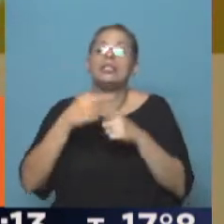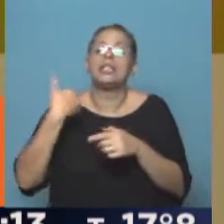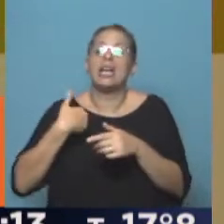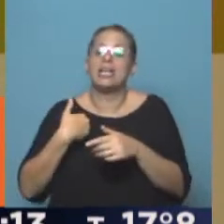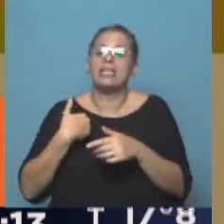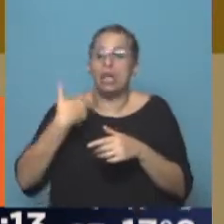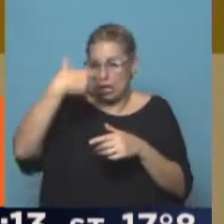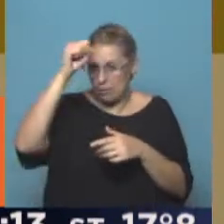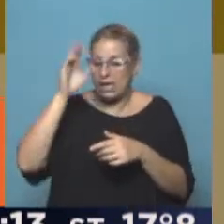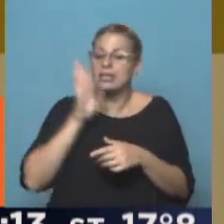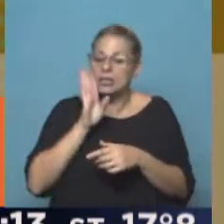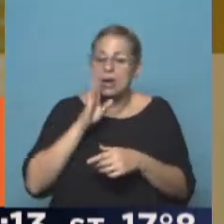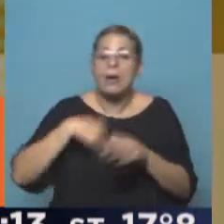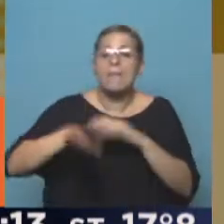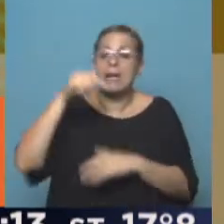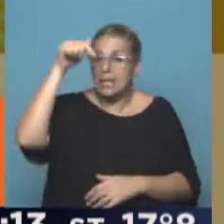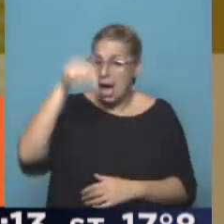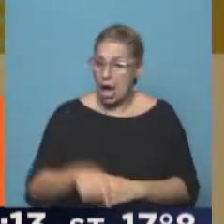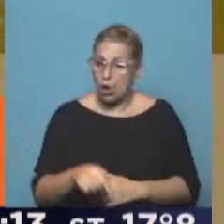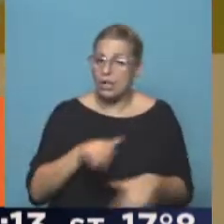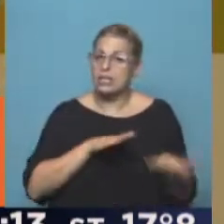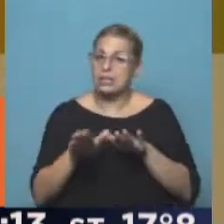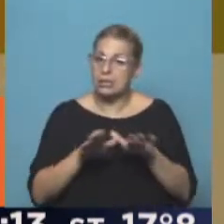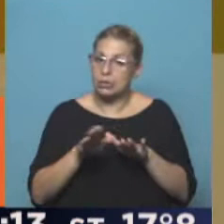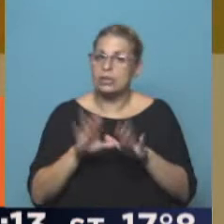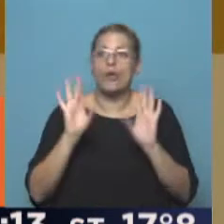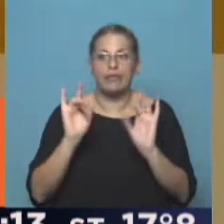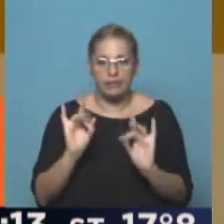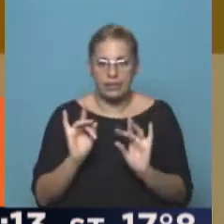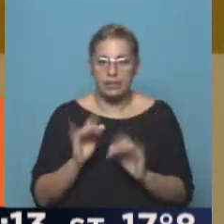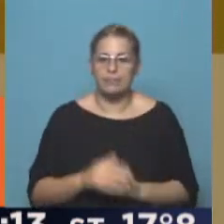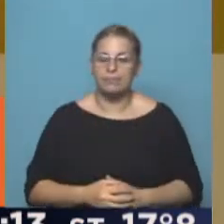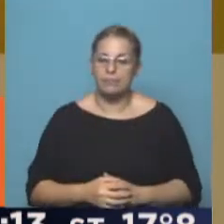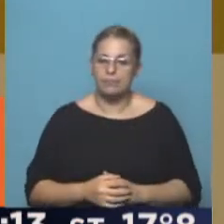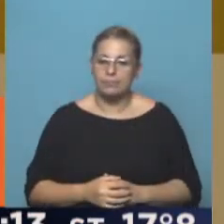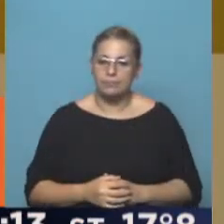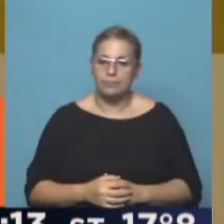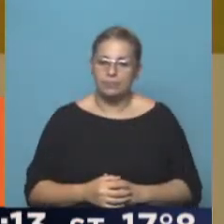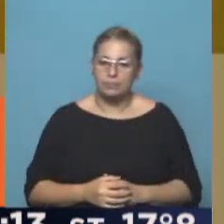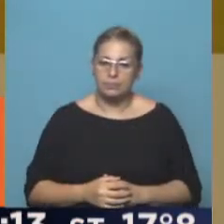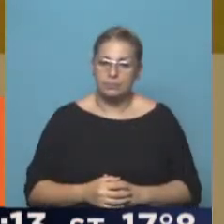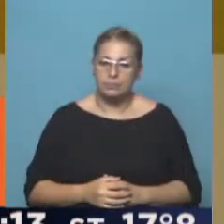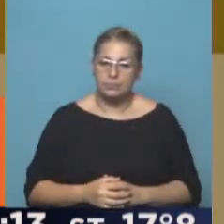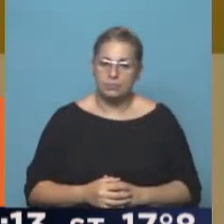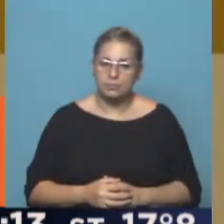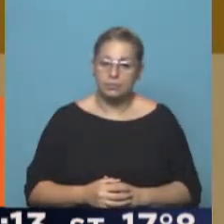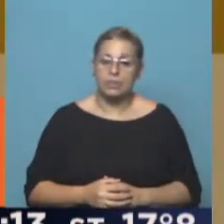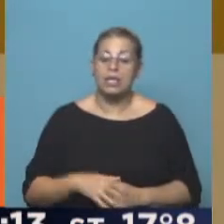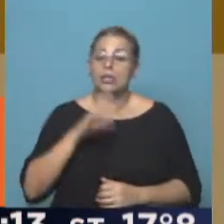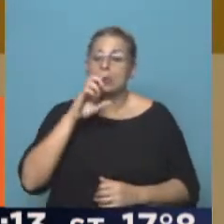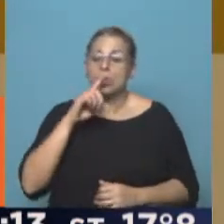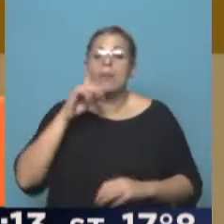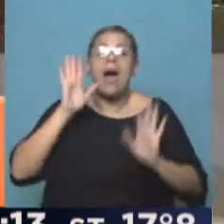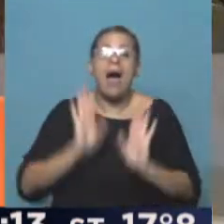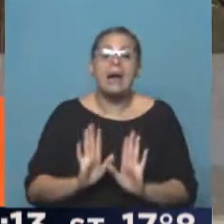la embajada eeuu y más en este momento donde la situación está tan complicada a la desopilante actitud del presidente de